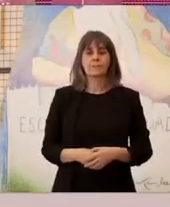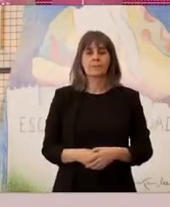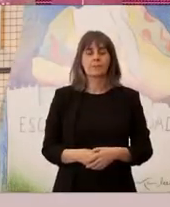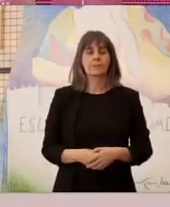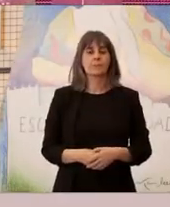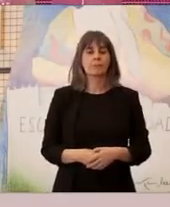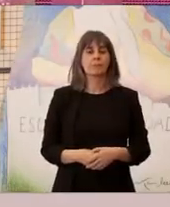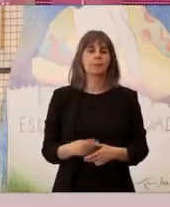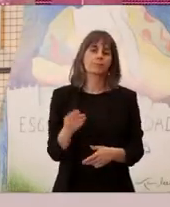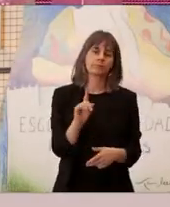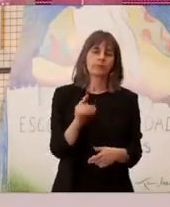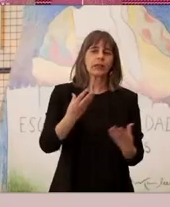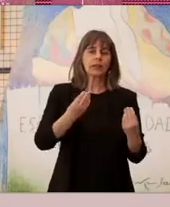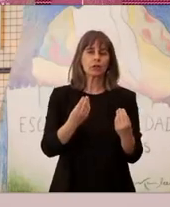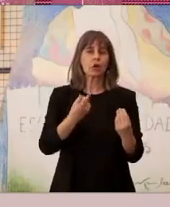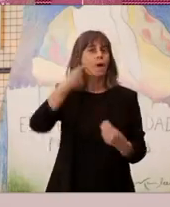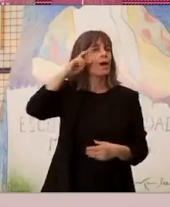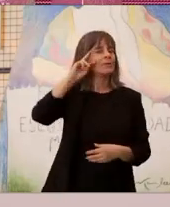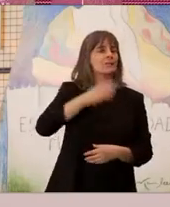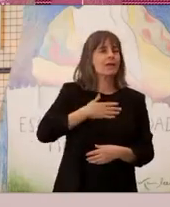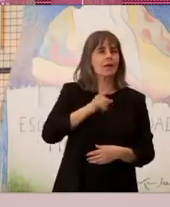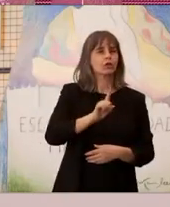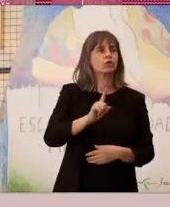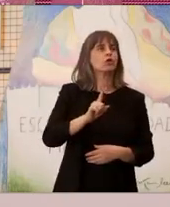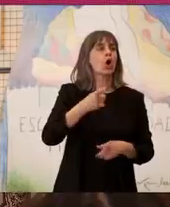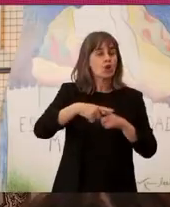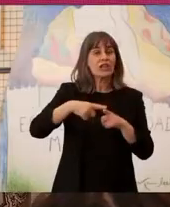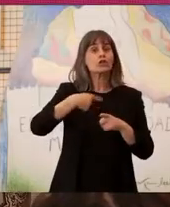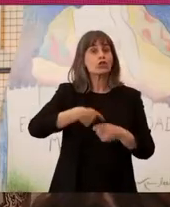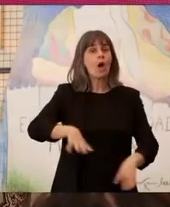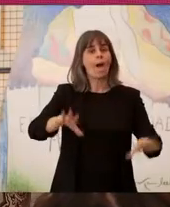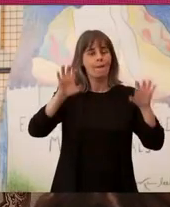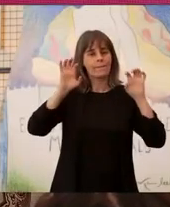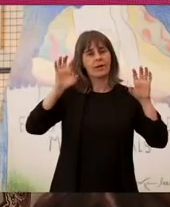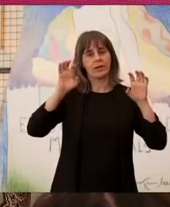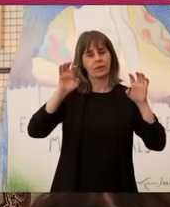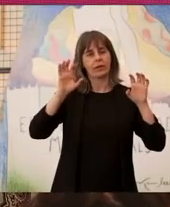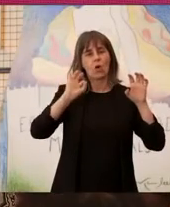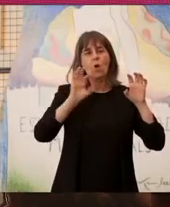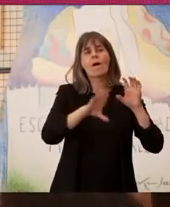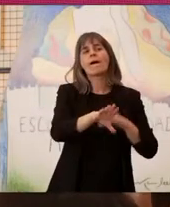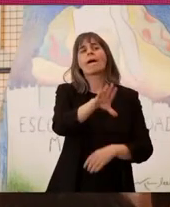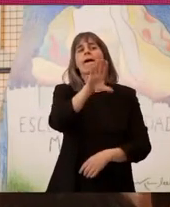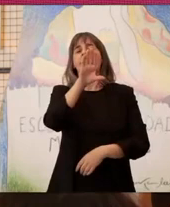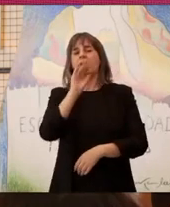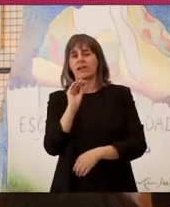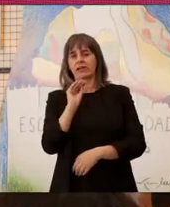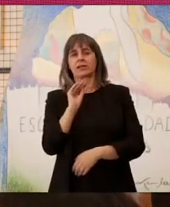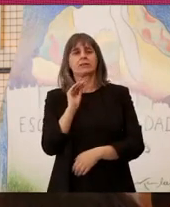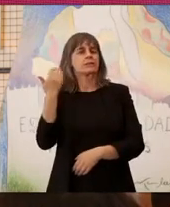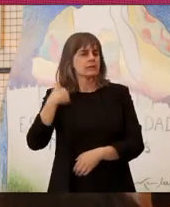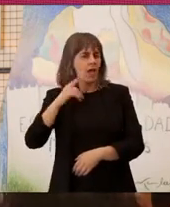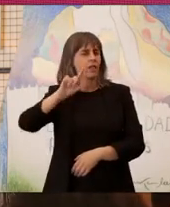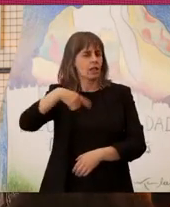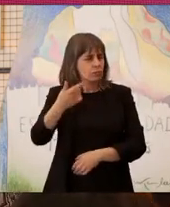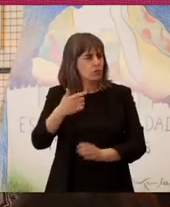digamos no tanto de lo que fue mi experiencia sino de lo que aprendí o lo que después pude entender cuando ya había pasado y está un poco